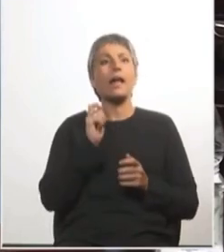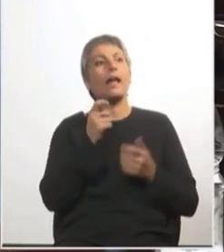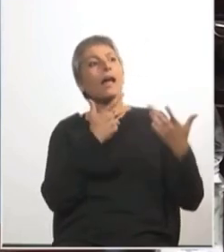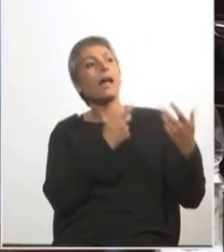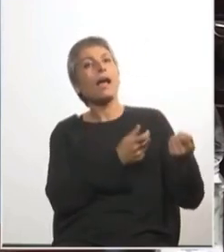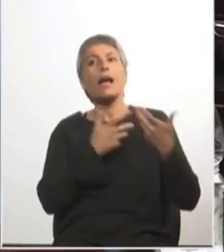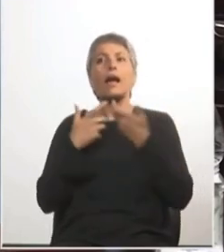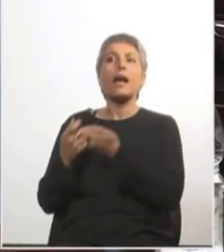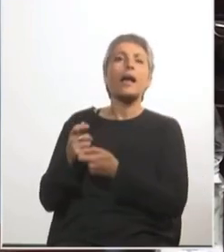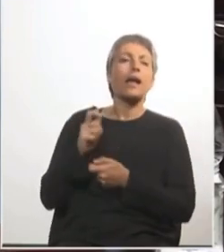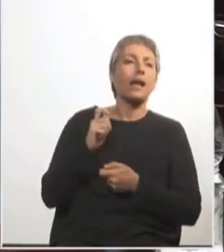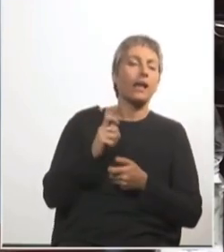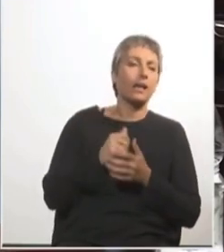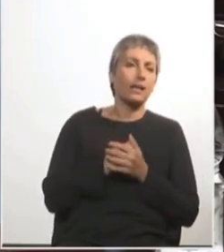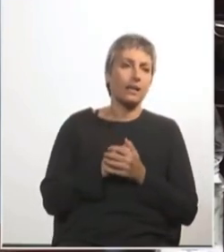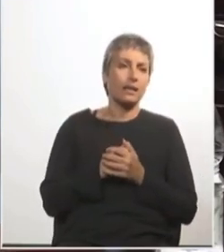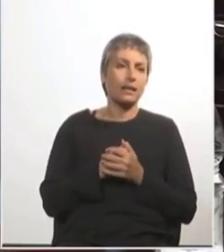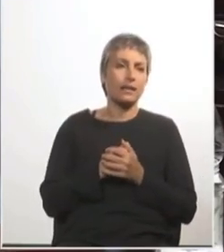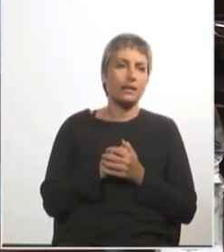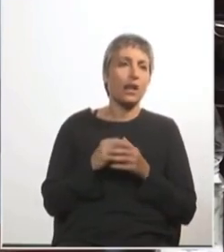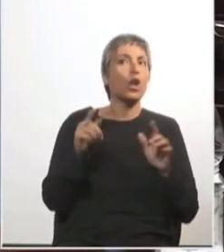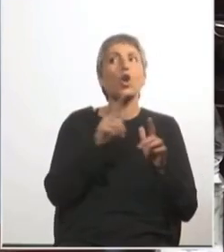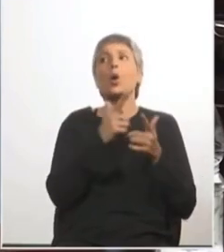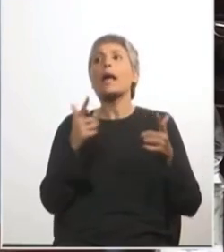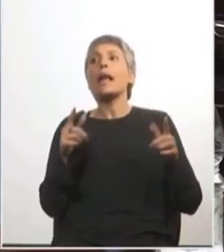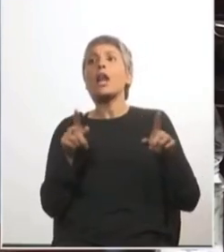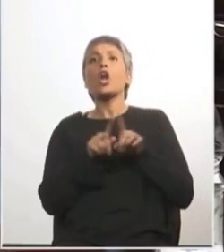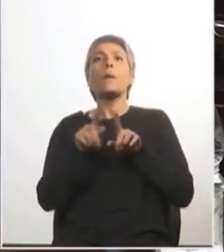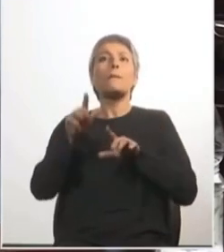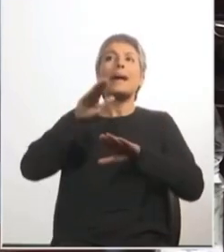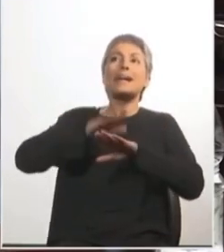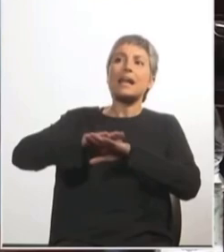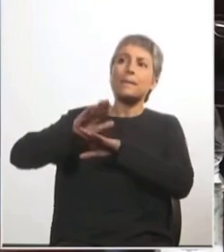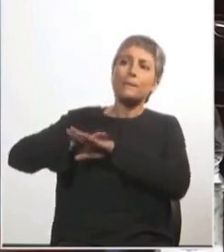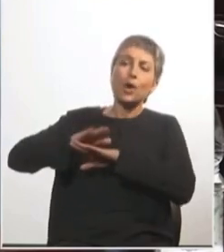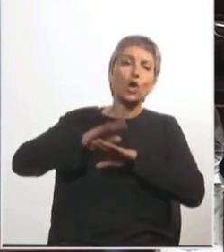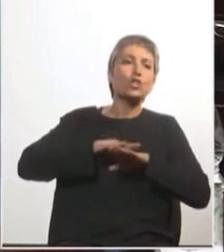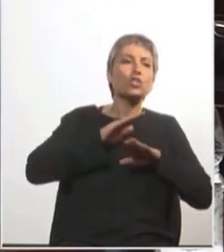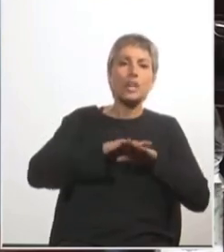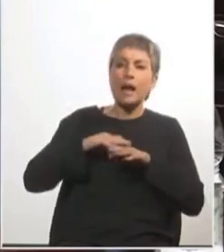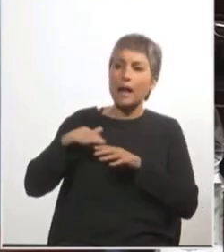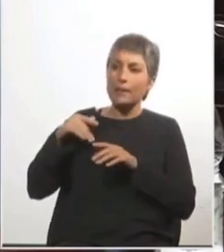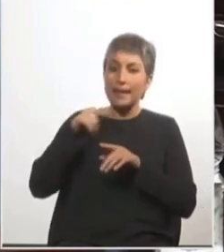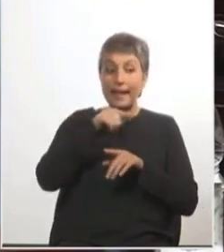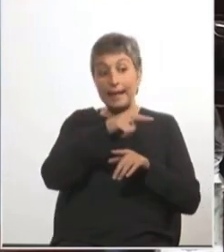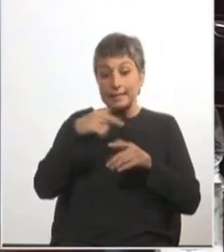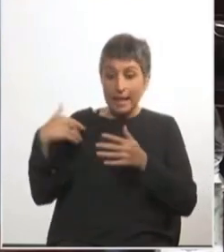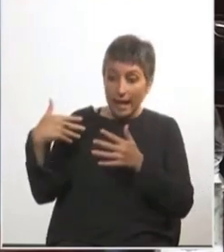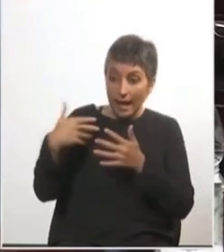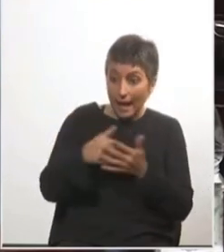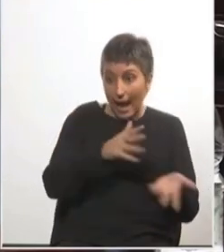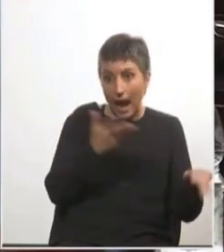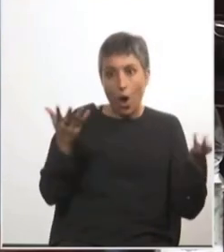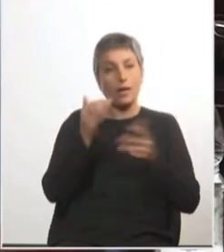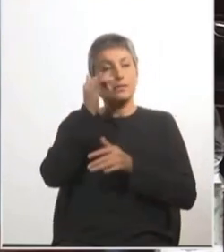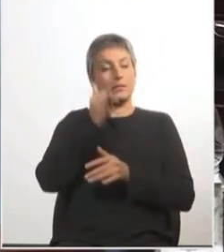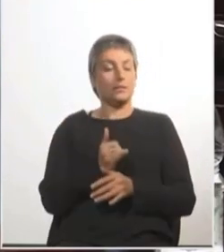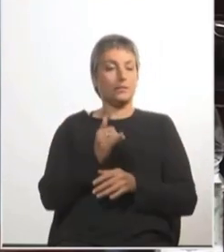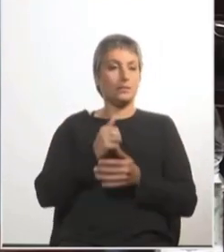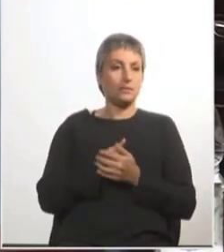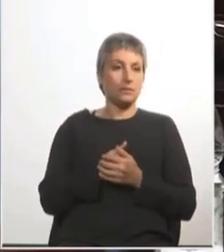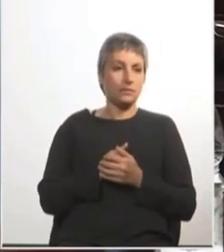estaba? Es que no eran entonces responsables en todo ese tiempo y ahora sí.